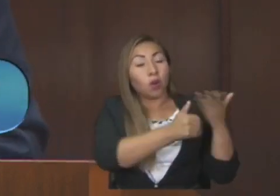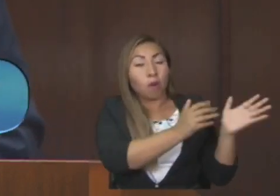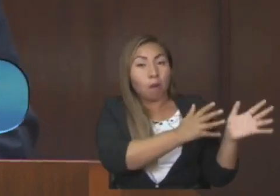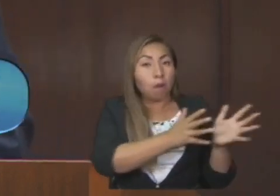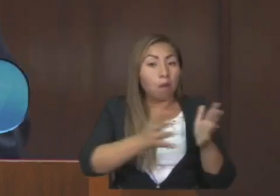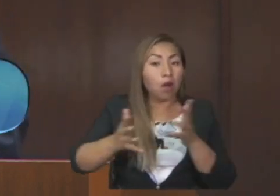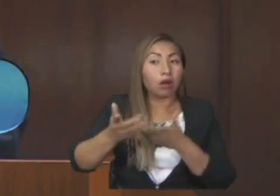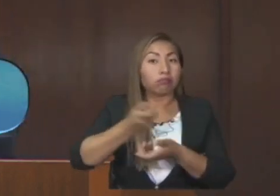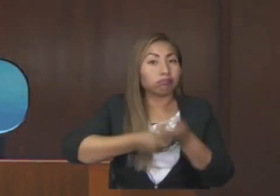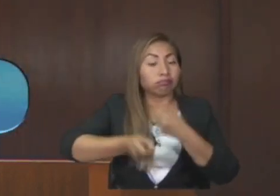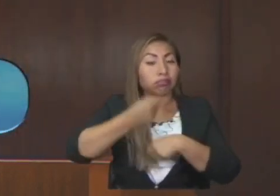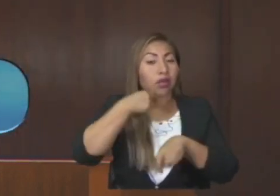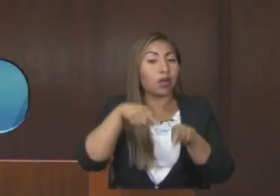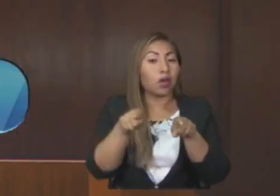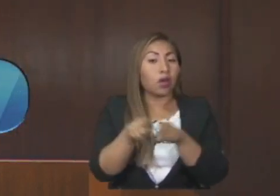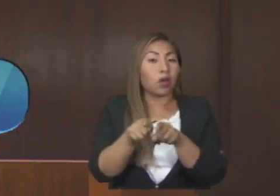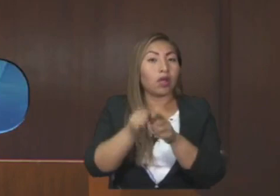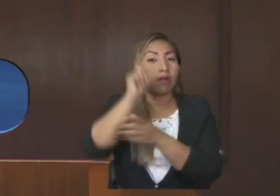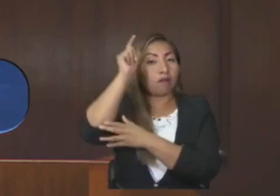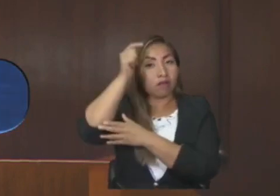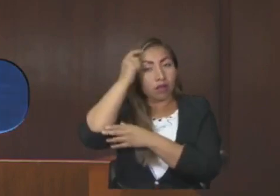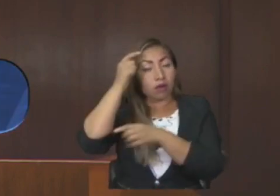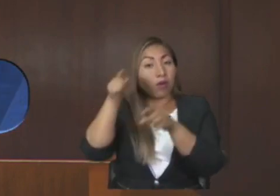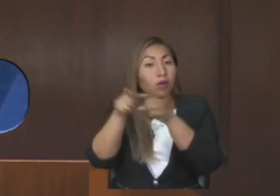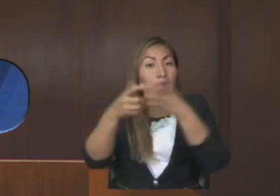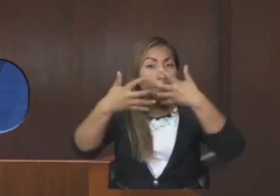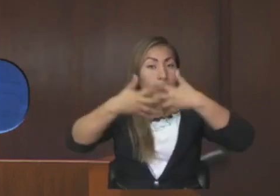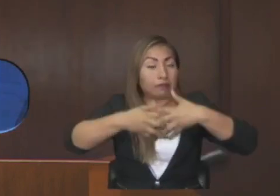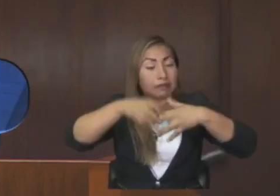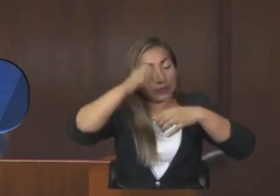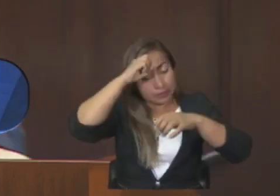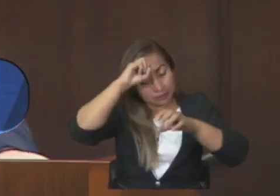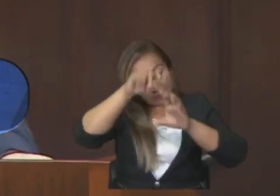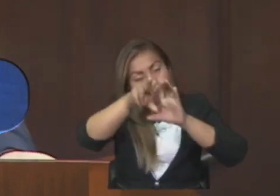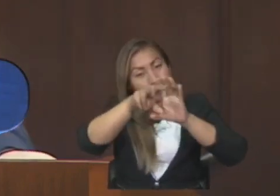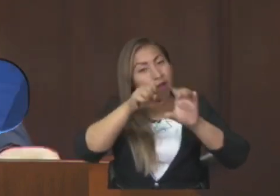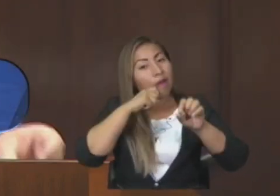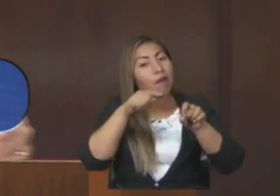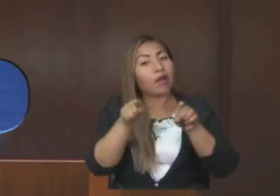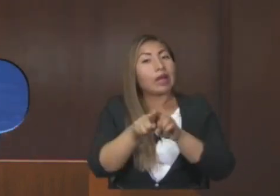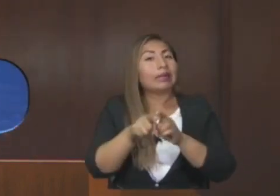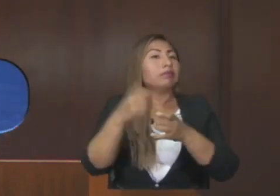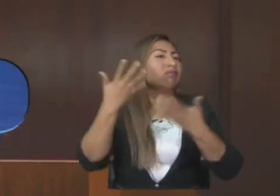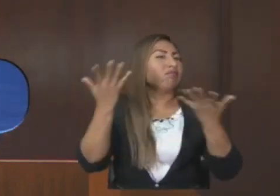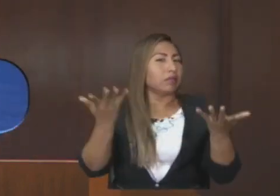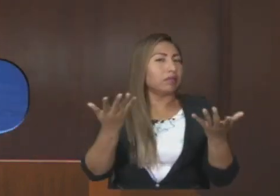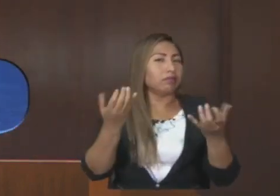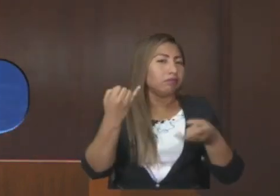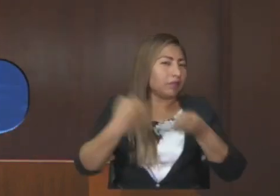Gobierno Nacional y Minera Panamá culminó el 17 de enero del 2022.